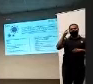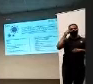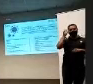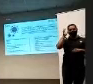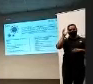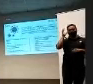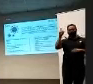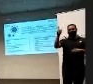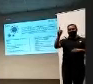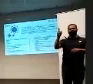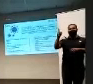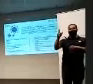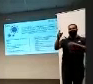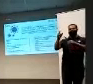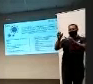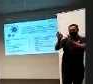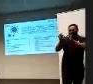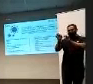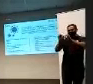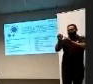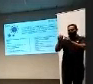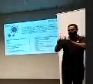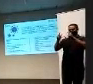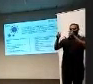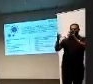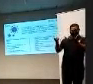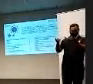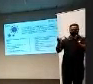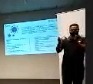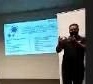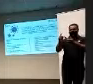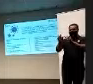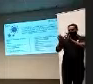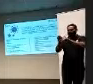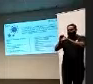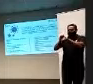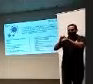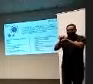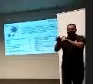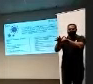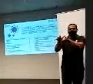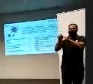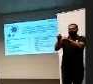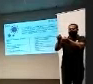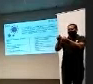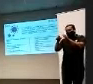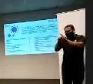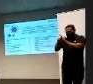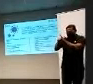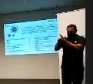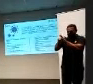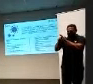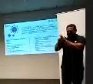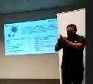fueron iniciándose algunas, digamos, más investigaciones para saber en qué consistía este virus. Luego